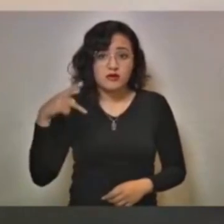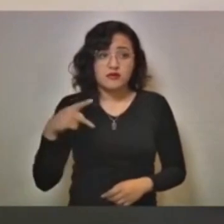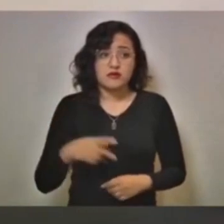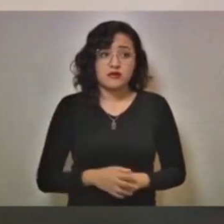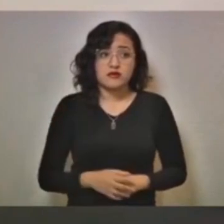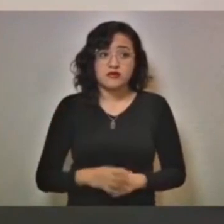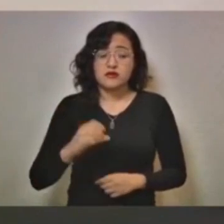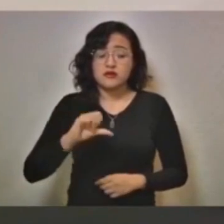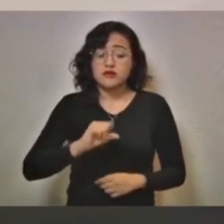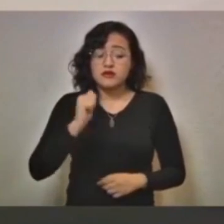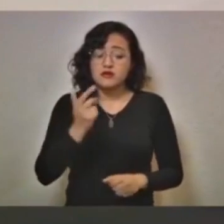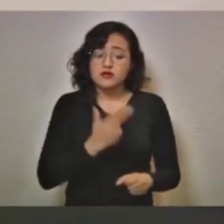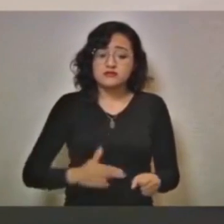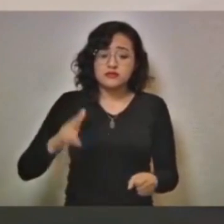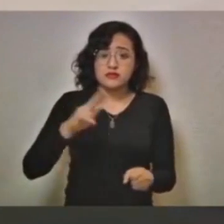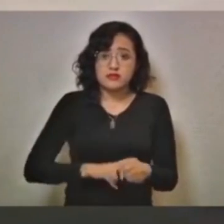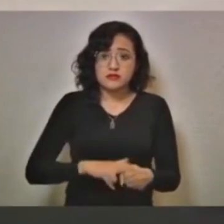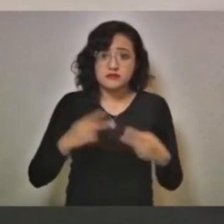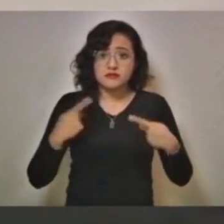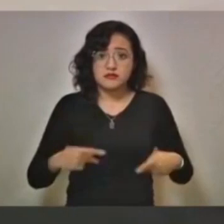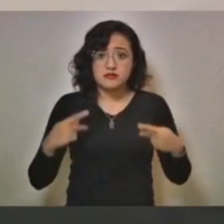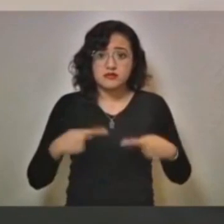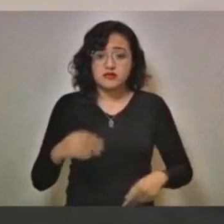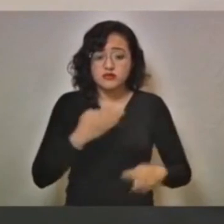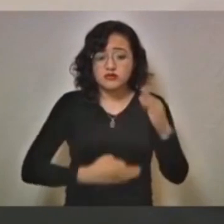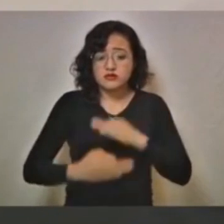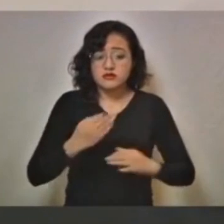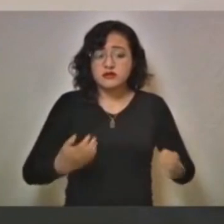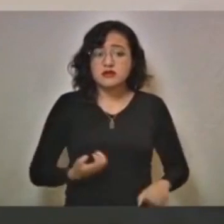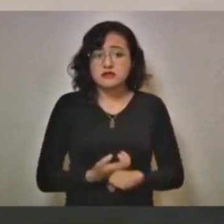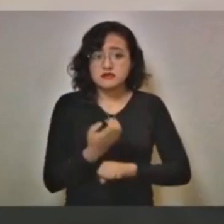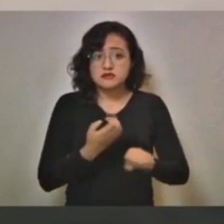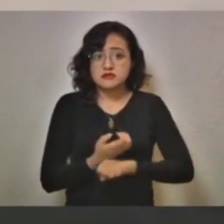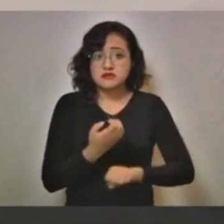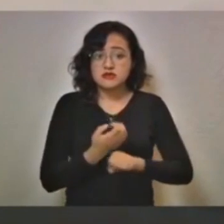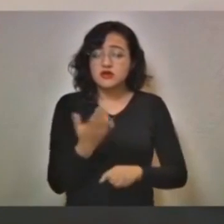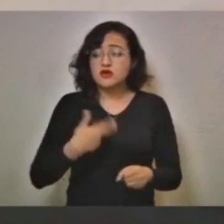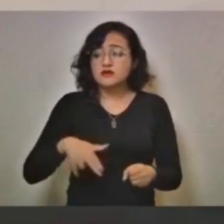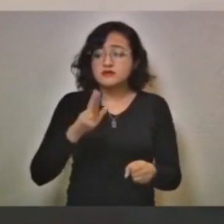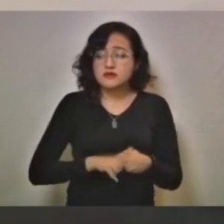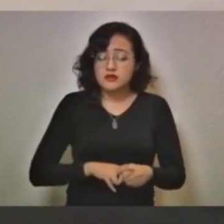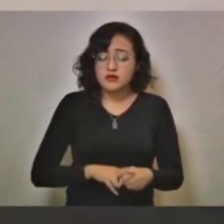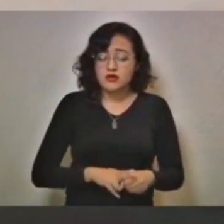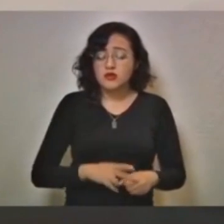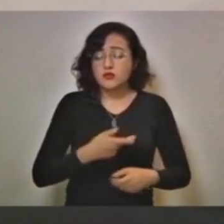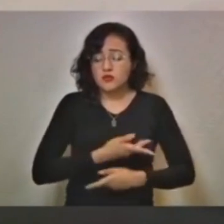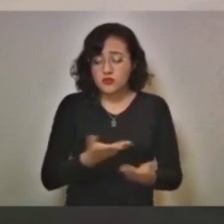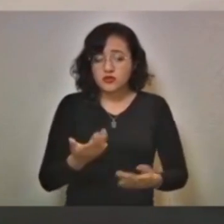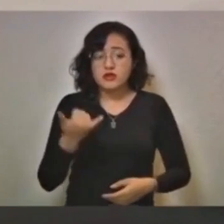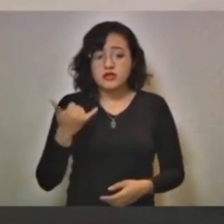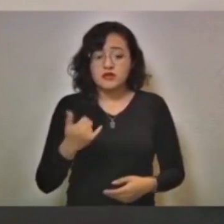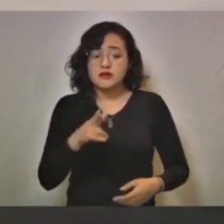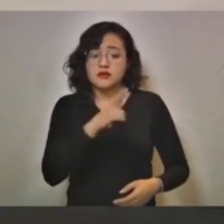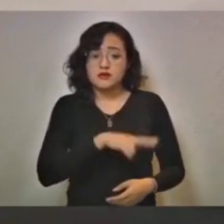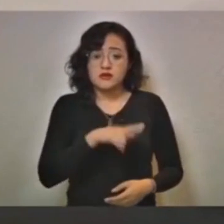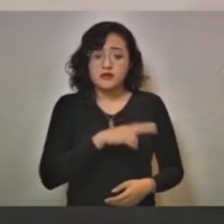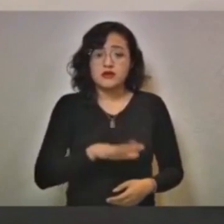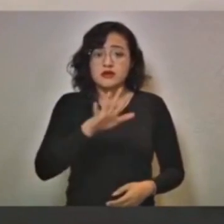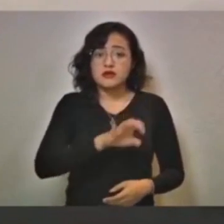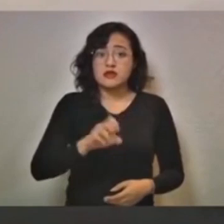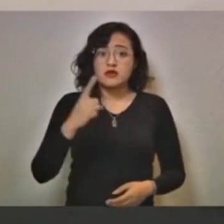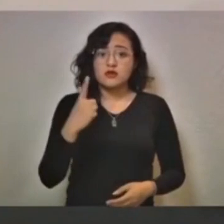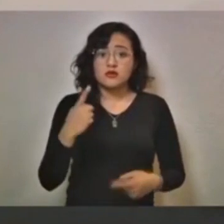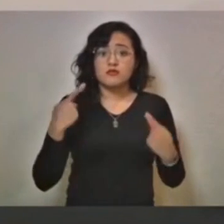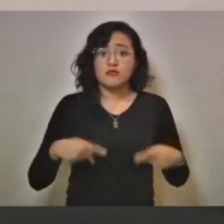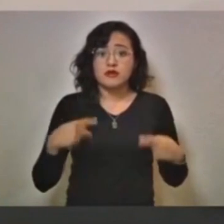En relación a hospitalizados, en todo el estado, hospitales públicos y privados, 501